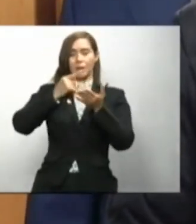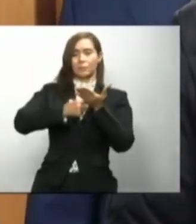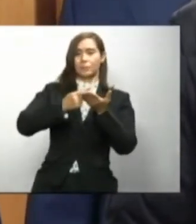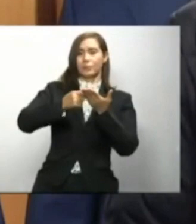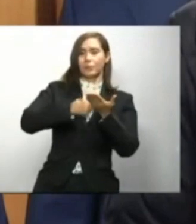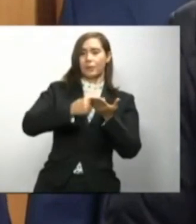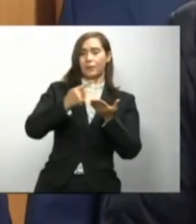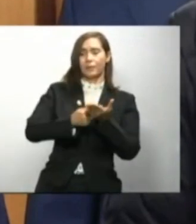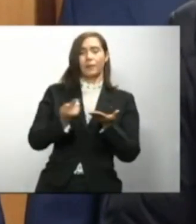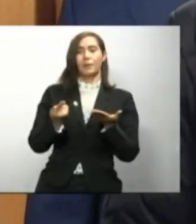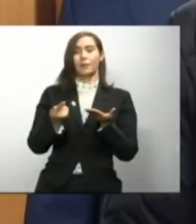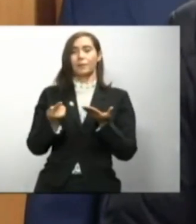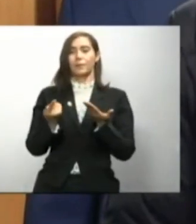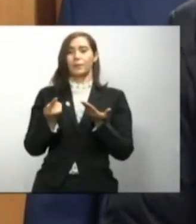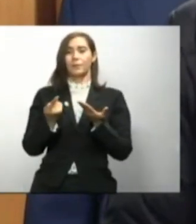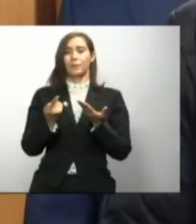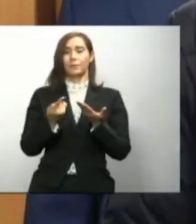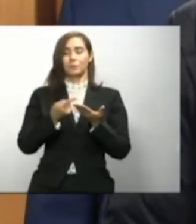partidarias